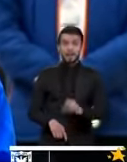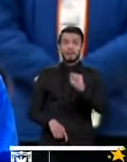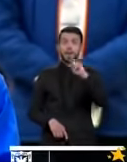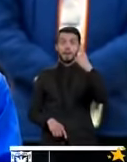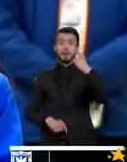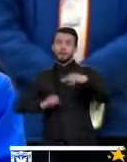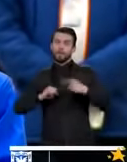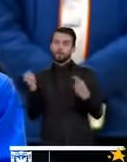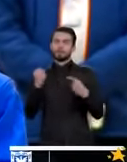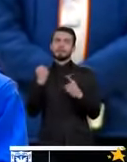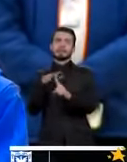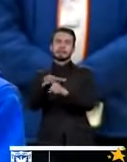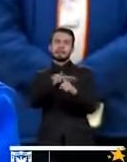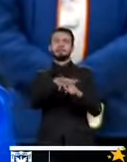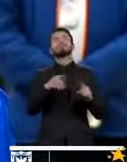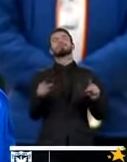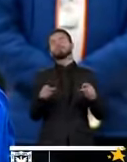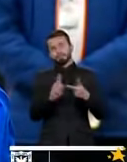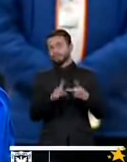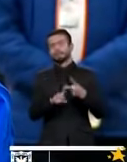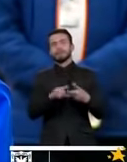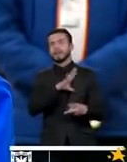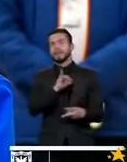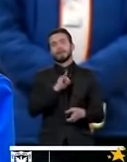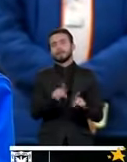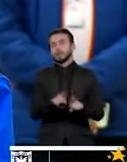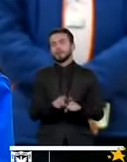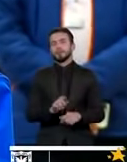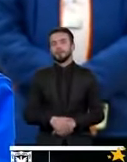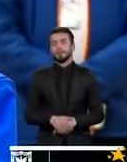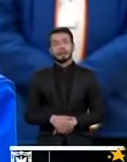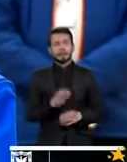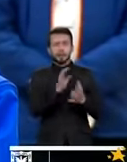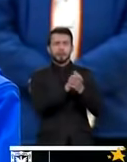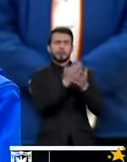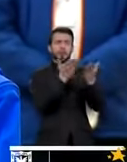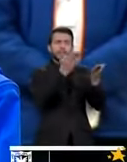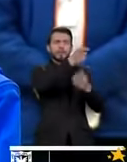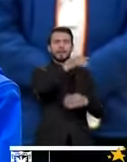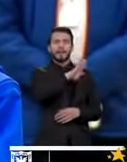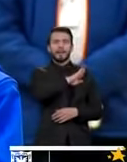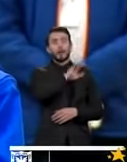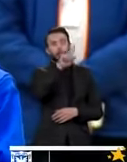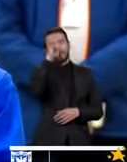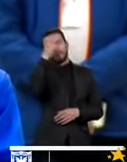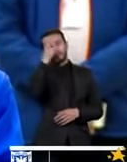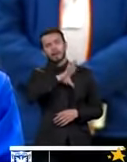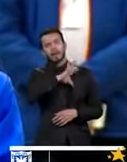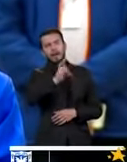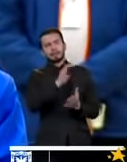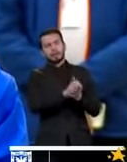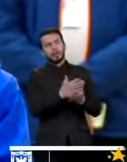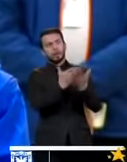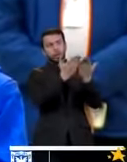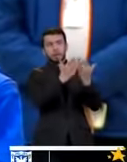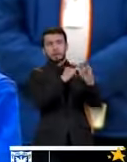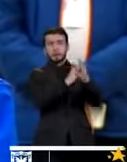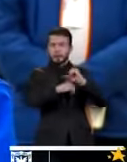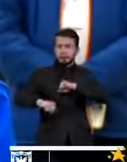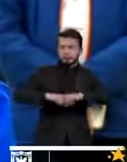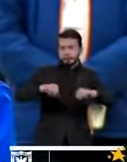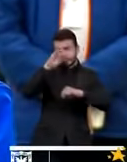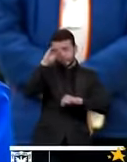a todos los alcaldes del país que estamos enfrentando una situación muy difícil. Esa movilidad entre ciudades es muy